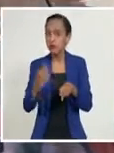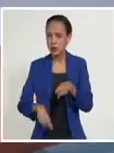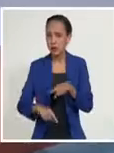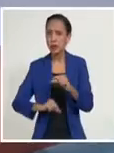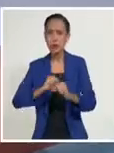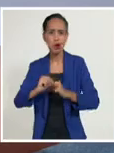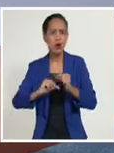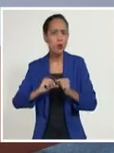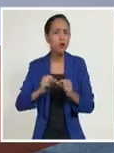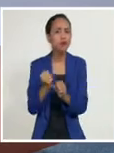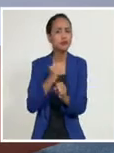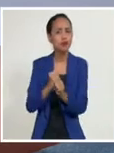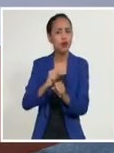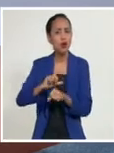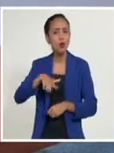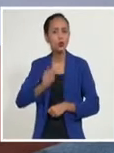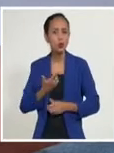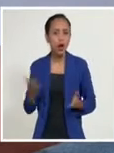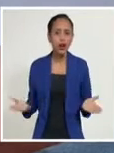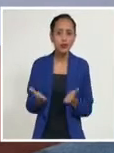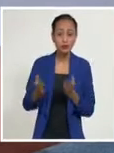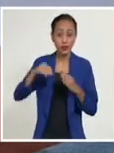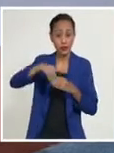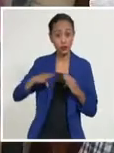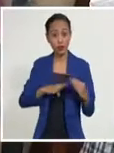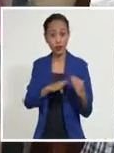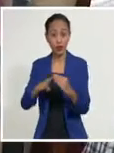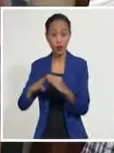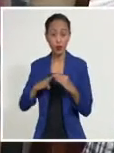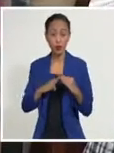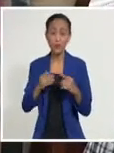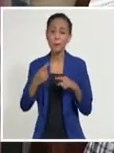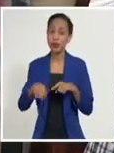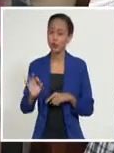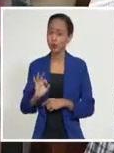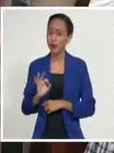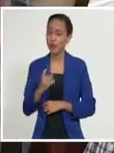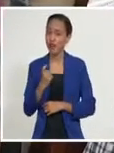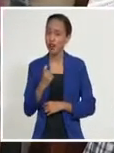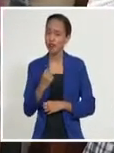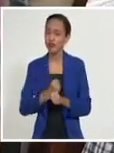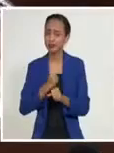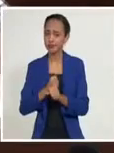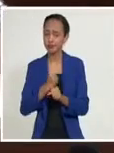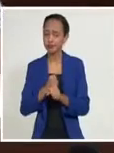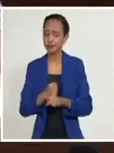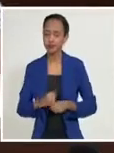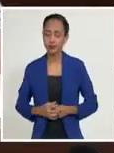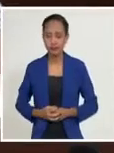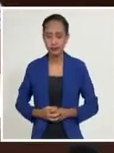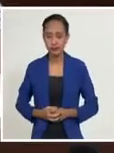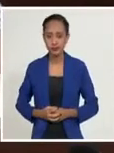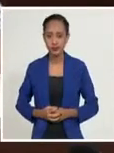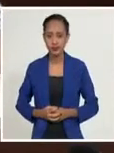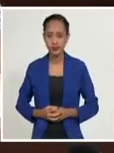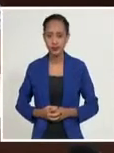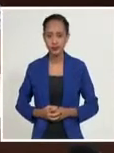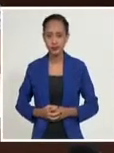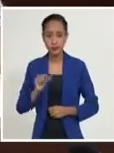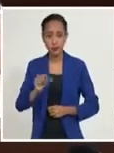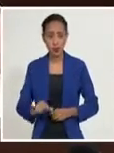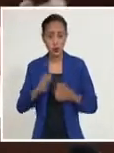revitalizar el trabajo cultural en las comunidades pero aún tiene mucho camino por recorrer prestigiosos líderes